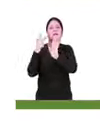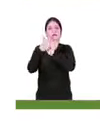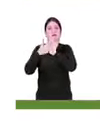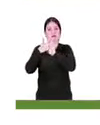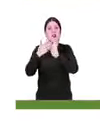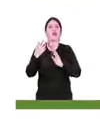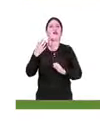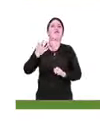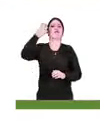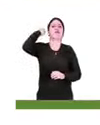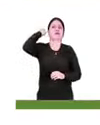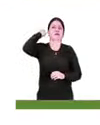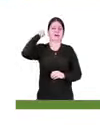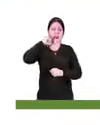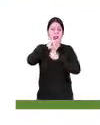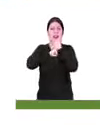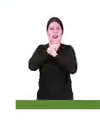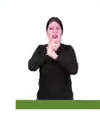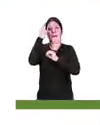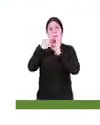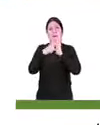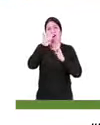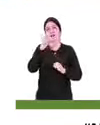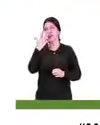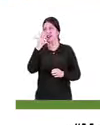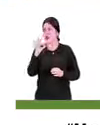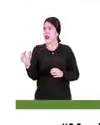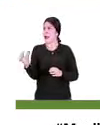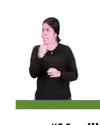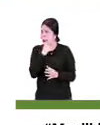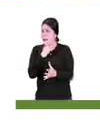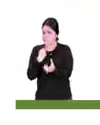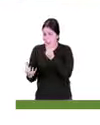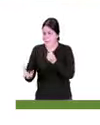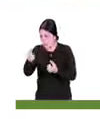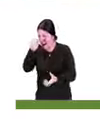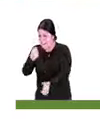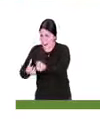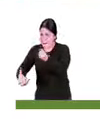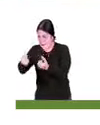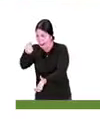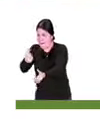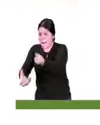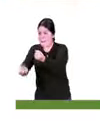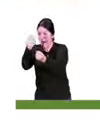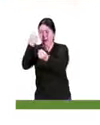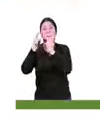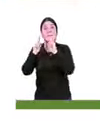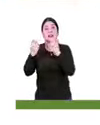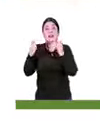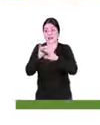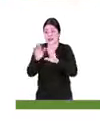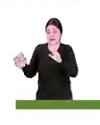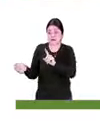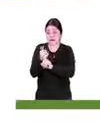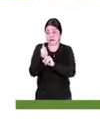mediados del siglo pasado, que hemos recuperado estos elementos, pero ya prácticamente a partir de la semana